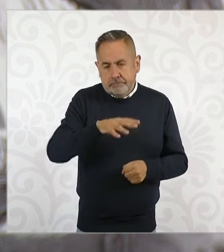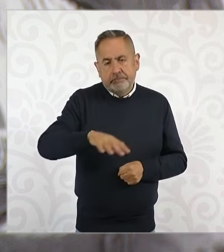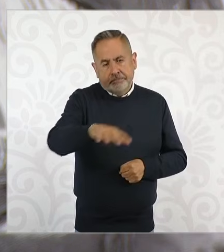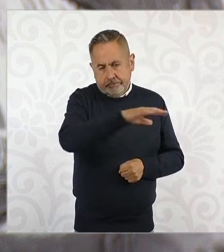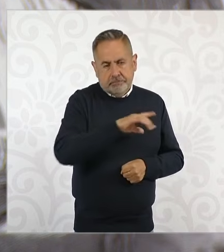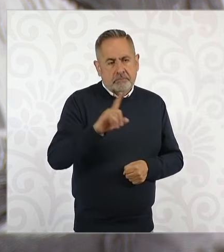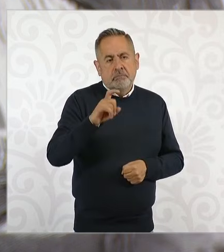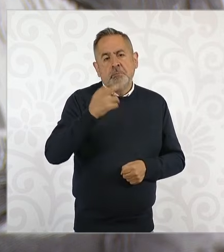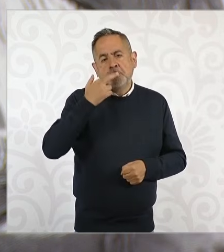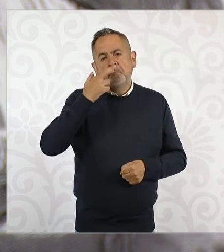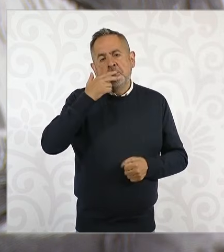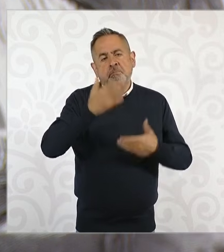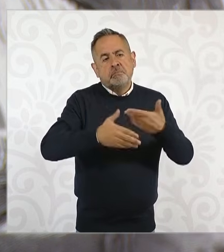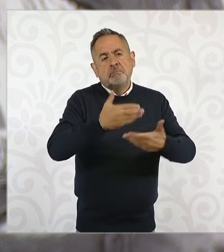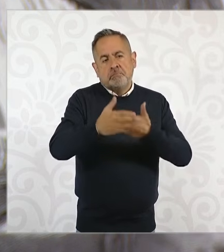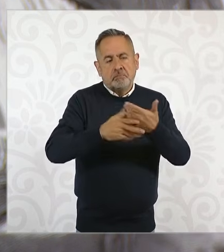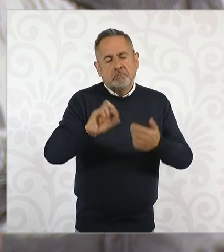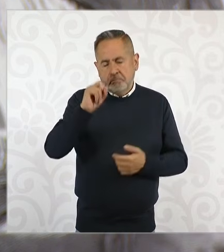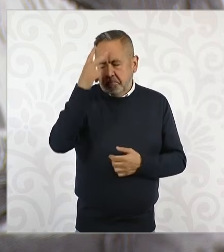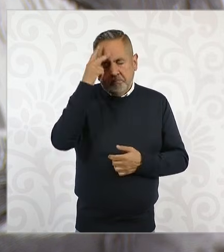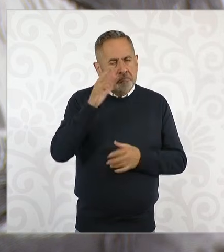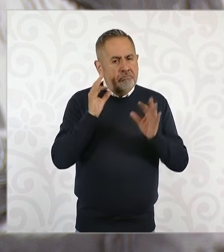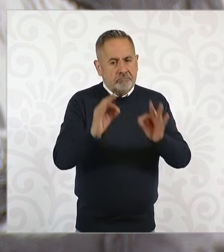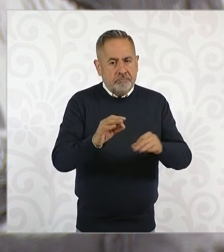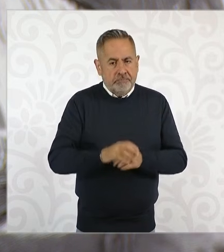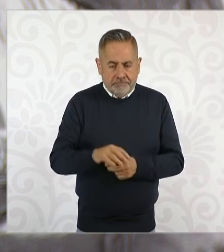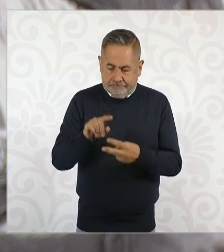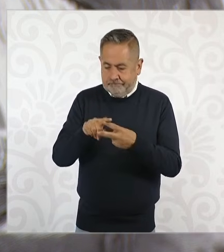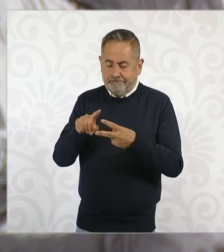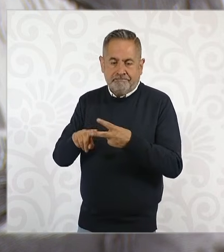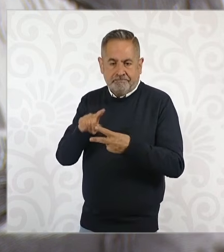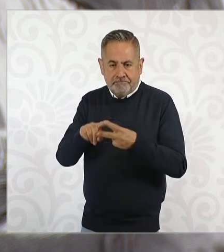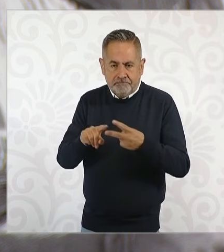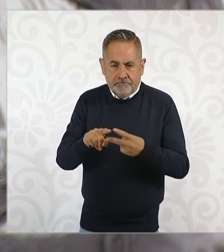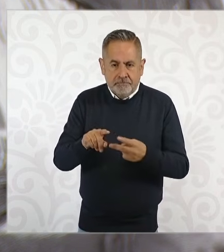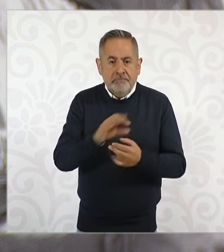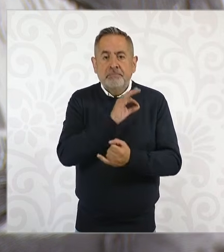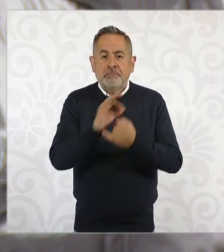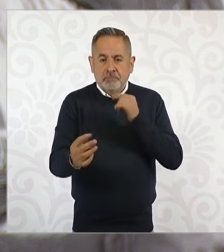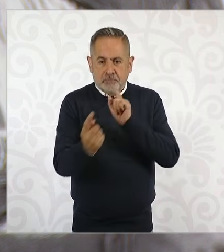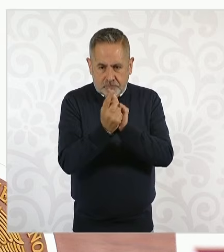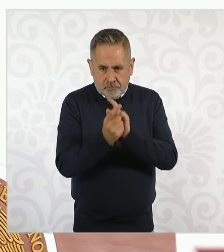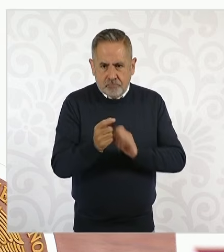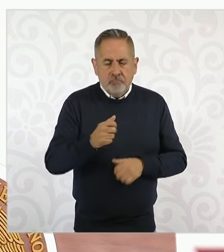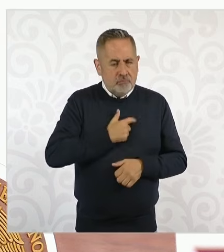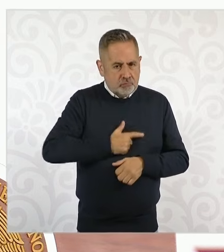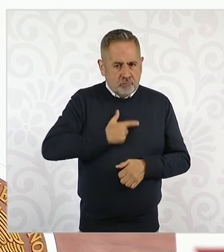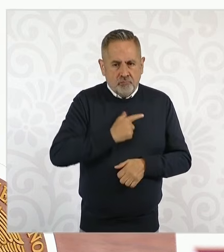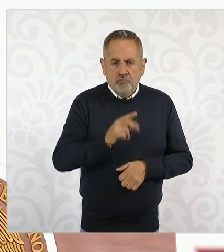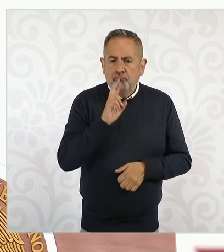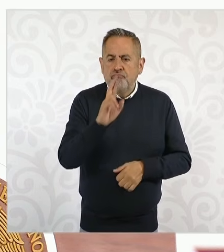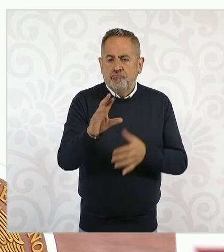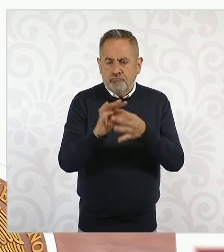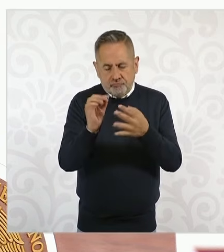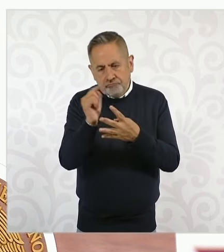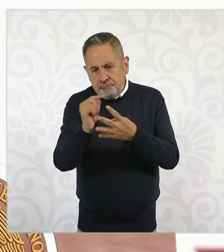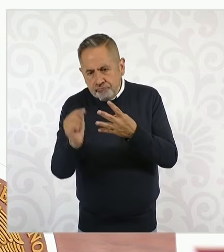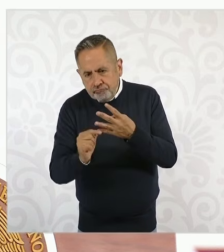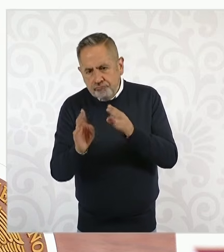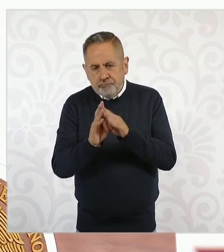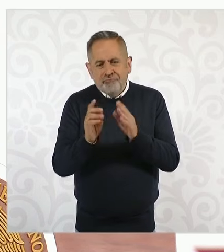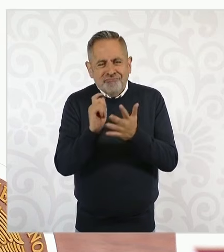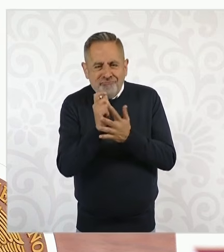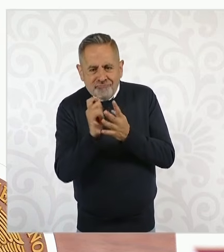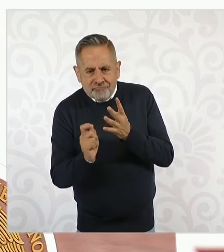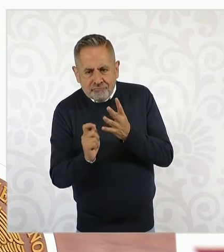servicio para los habitantes de San Luis Potosí. Entonces está trabajando en las dos y al final con gusto te compartimos qué es lo que se ha realizado al